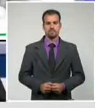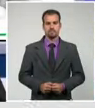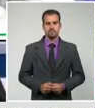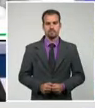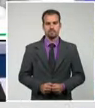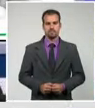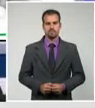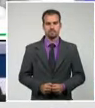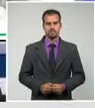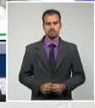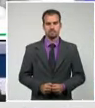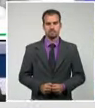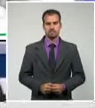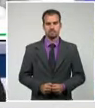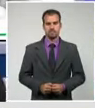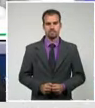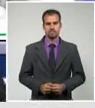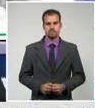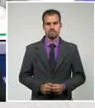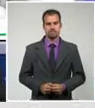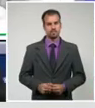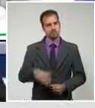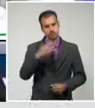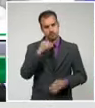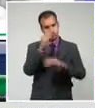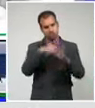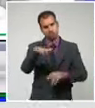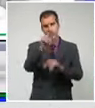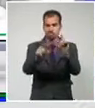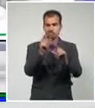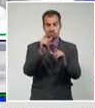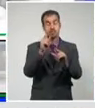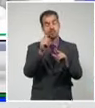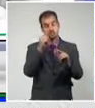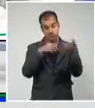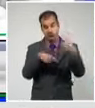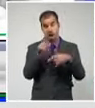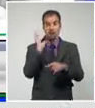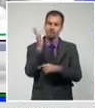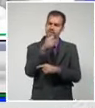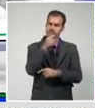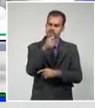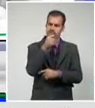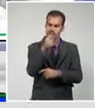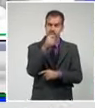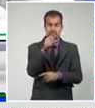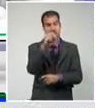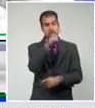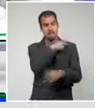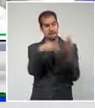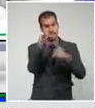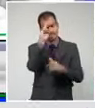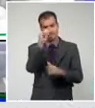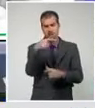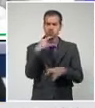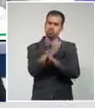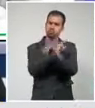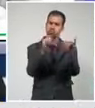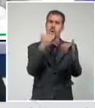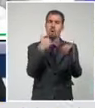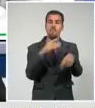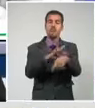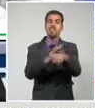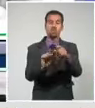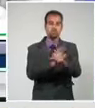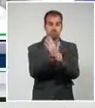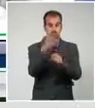Buenos días, amigos televidentes, bienvenidos a esta conferencia de prensa del Ministerio de Salud Pública para conocer sobre la actualización epidemiológica de